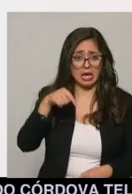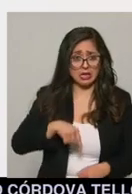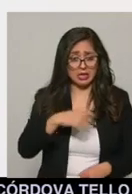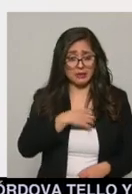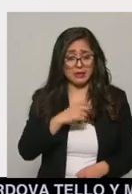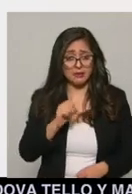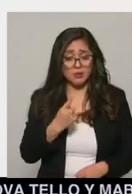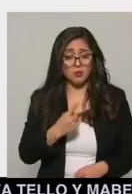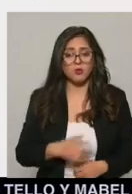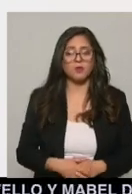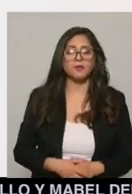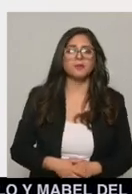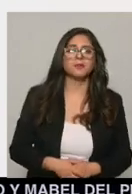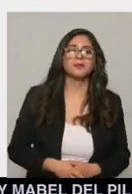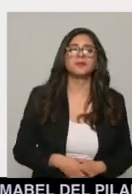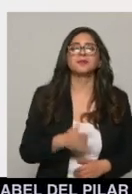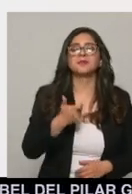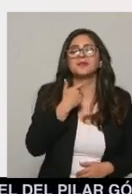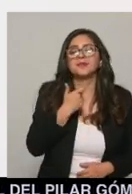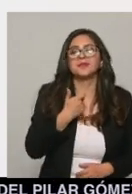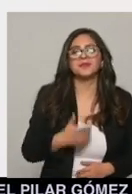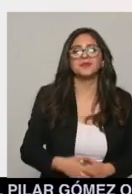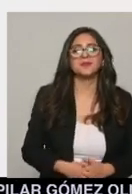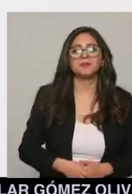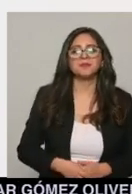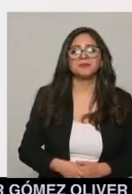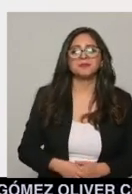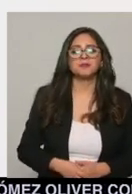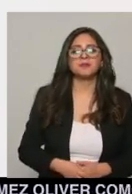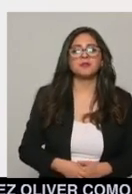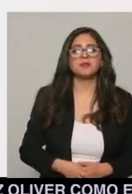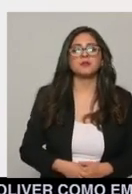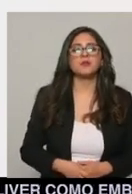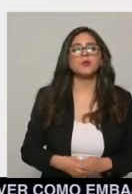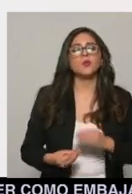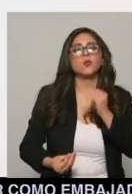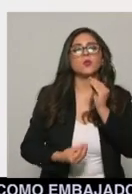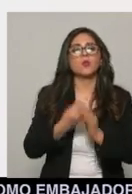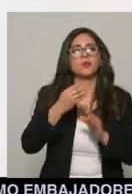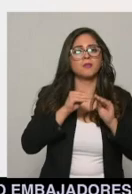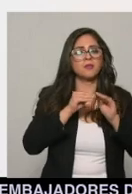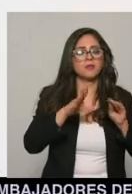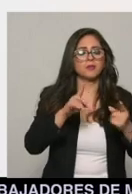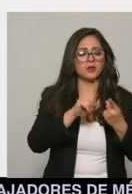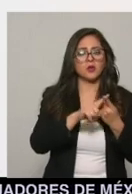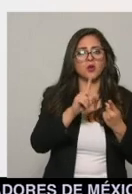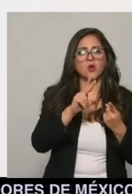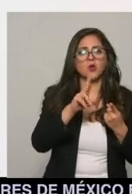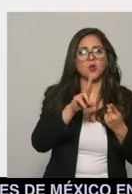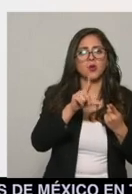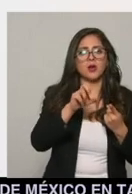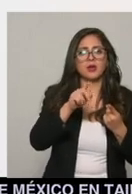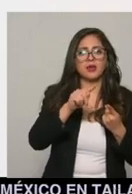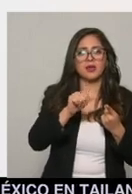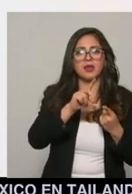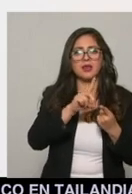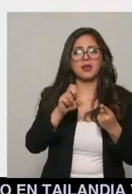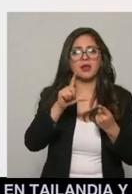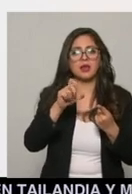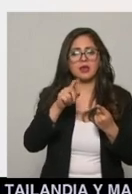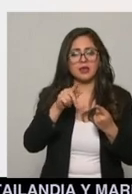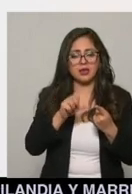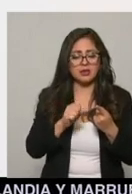ustedes? Sí. Bueno, se estrenaron 3 programas, que es Ruleta de Letras, Ajá. que está